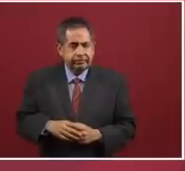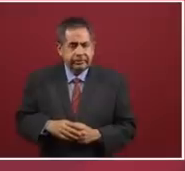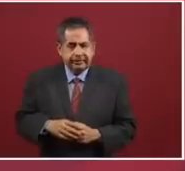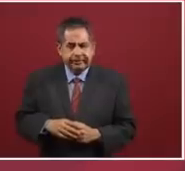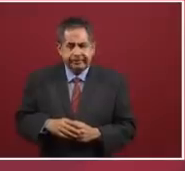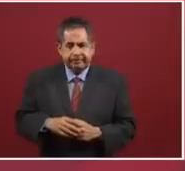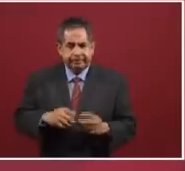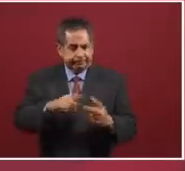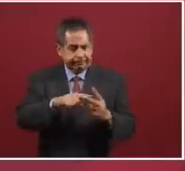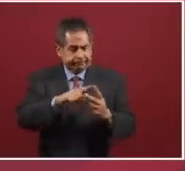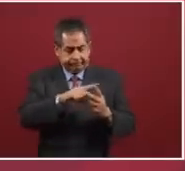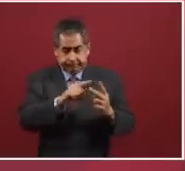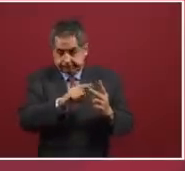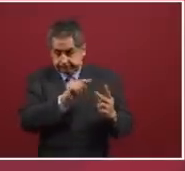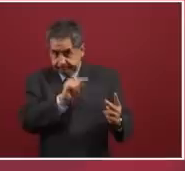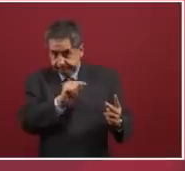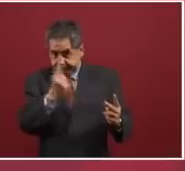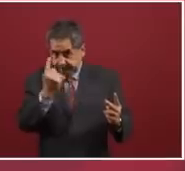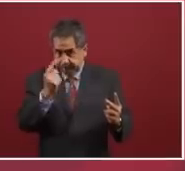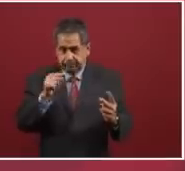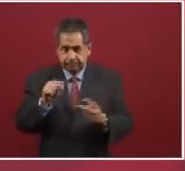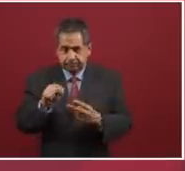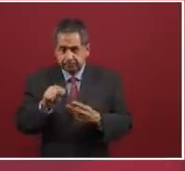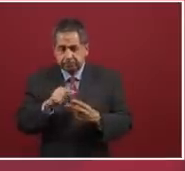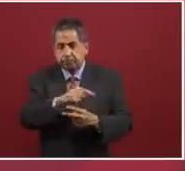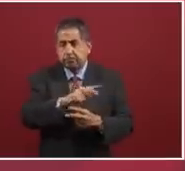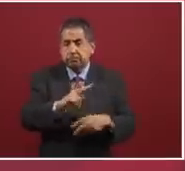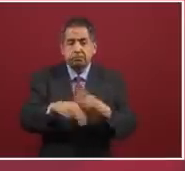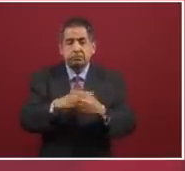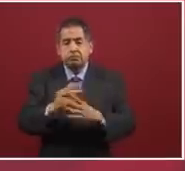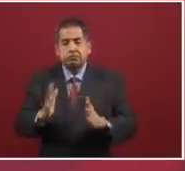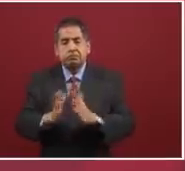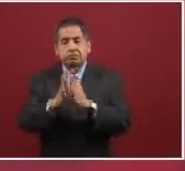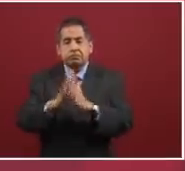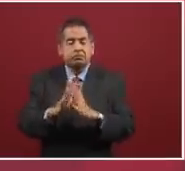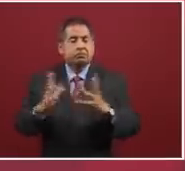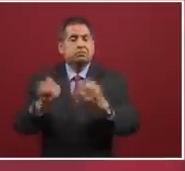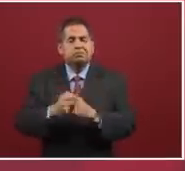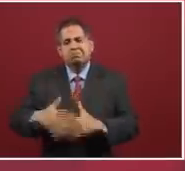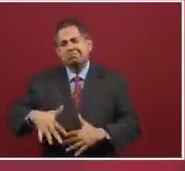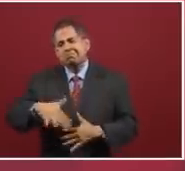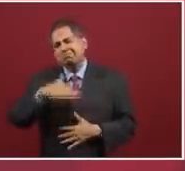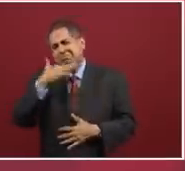en el caso de una de ellas, que participó en uno de los fraudes